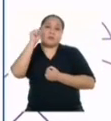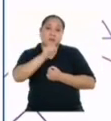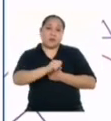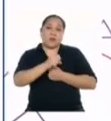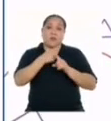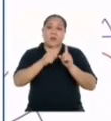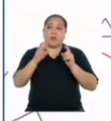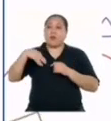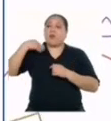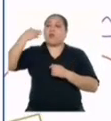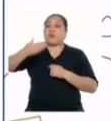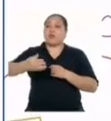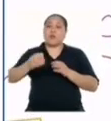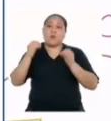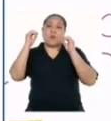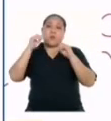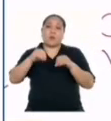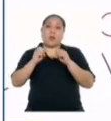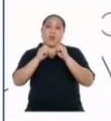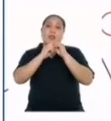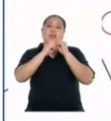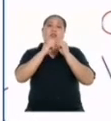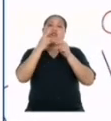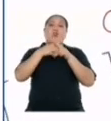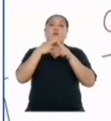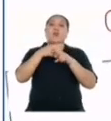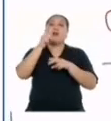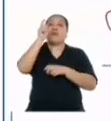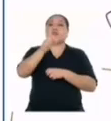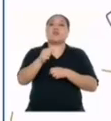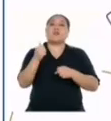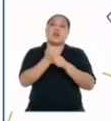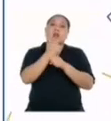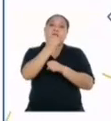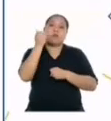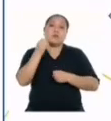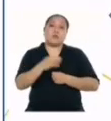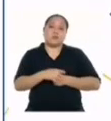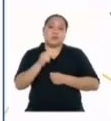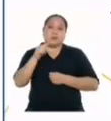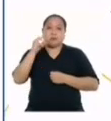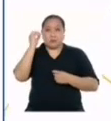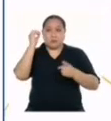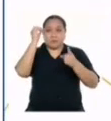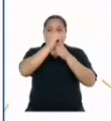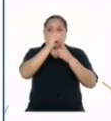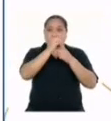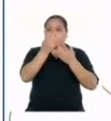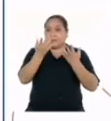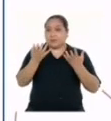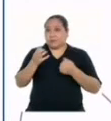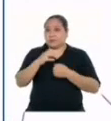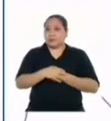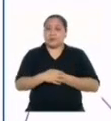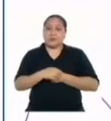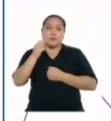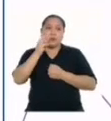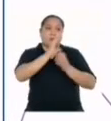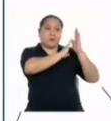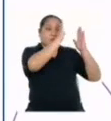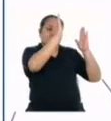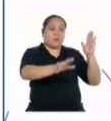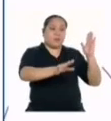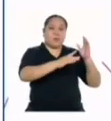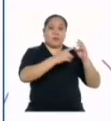Claro, pero el día siguiente podrías colocar el nombre de quien haya ganado. Y en caso de nuestro reto, si pretendemos realizar un mural